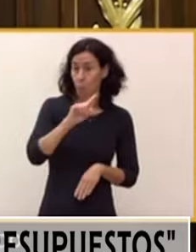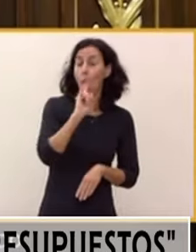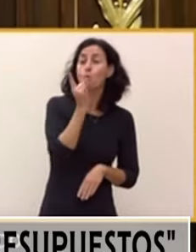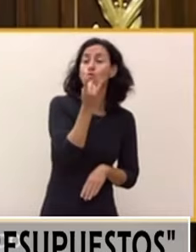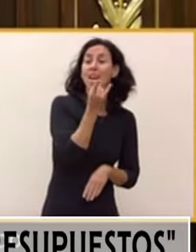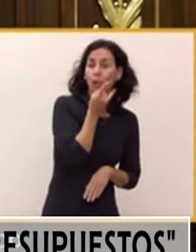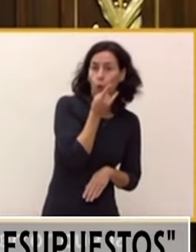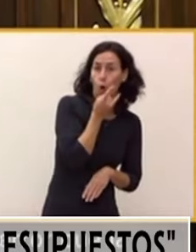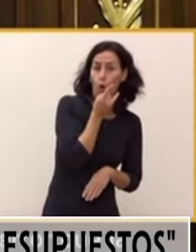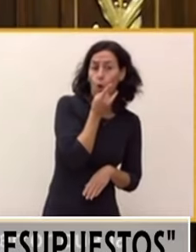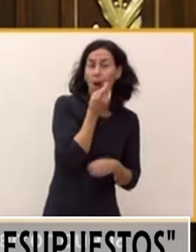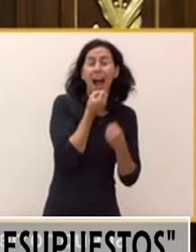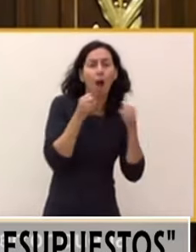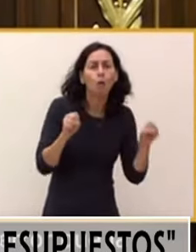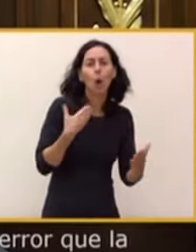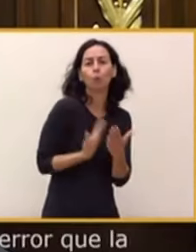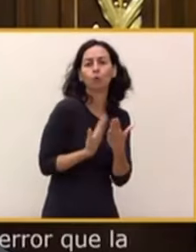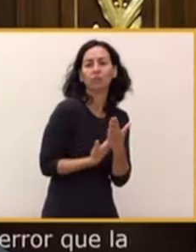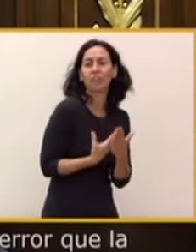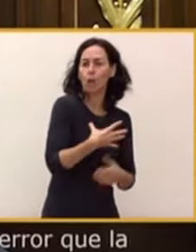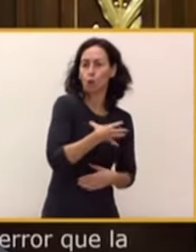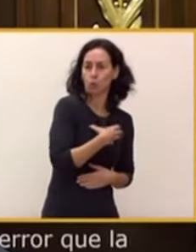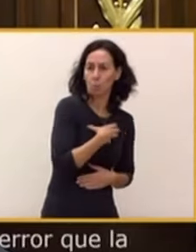moral de impulsar una ley a sabiendas.